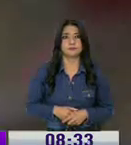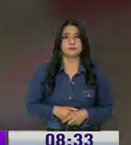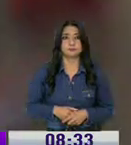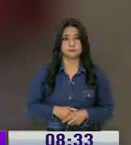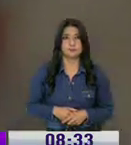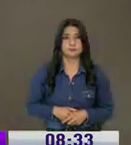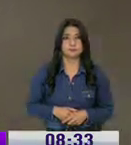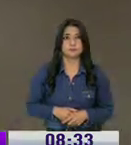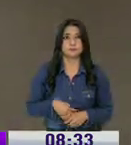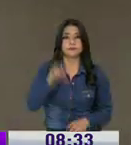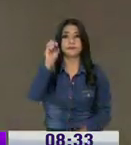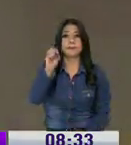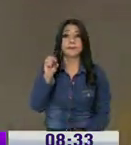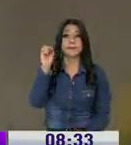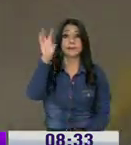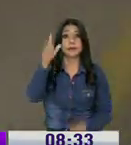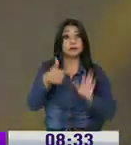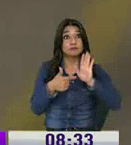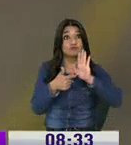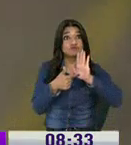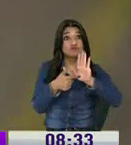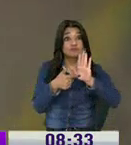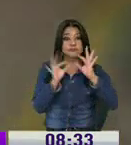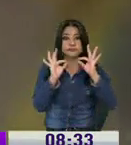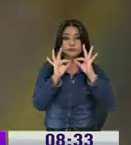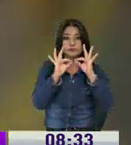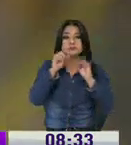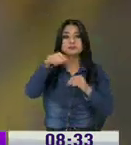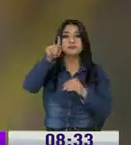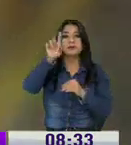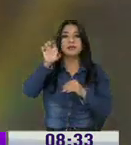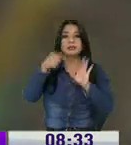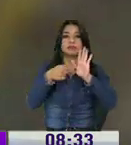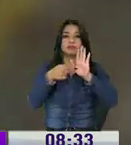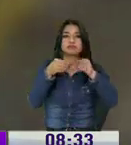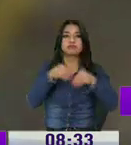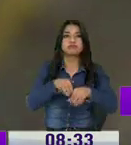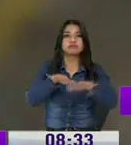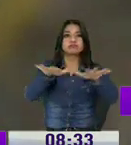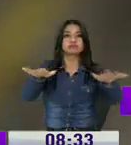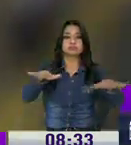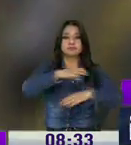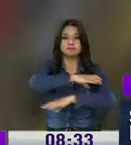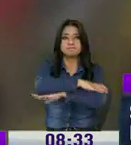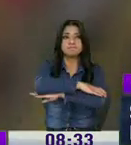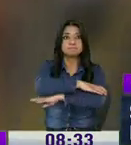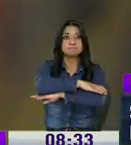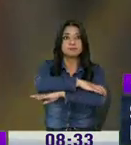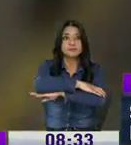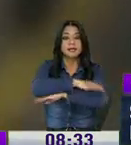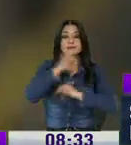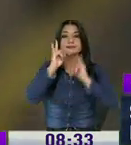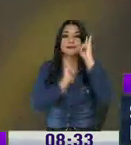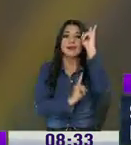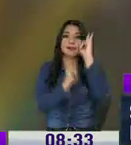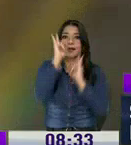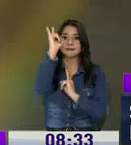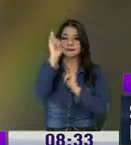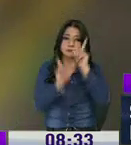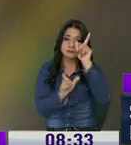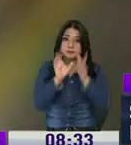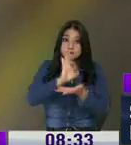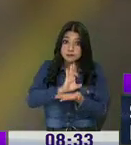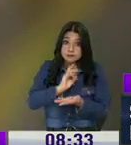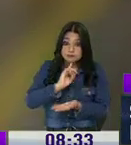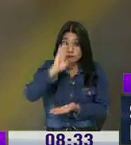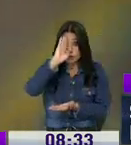Un video en las redes sociales se viralizó el 1 de enero. El suceso ocurrió en el malecón de Salinas. Según testigos, manifiestan que la